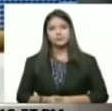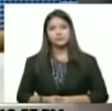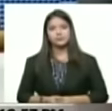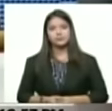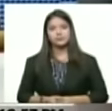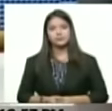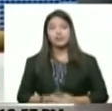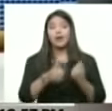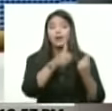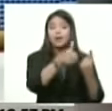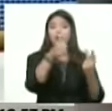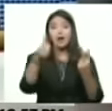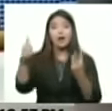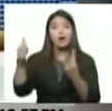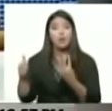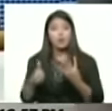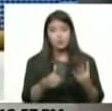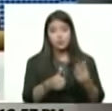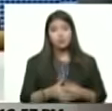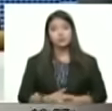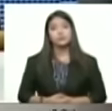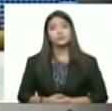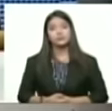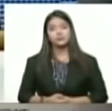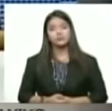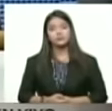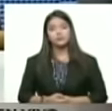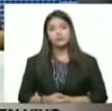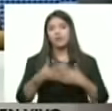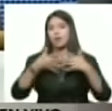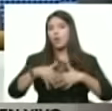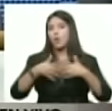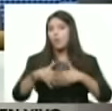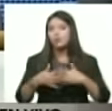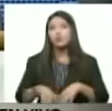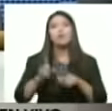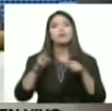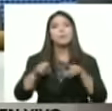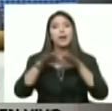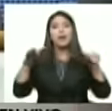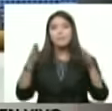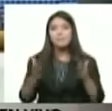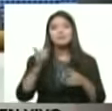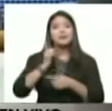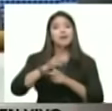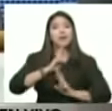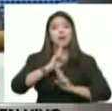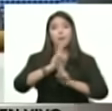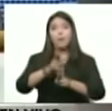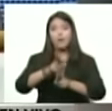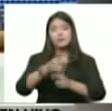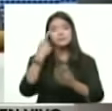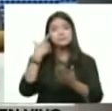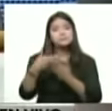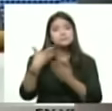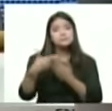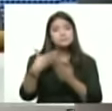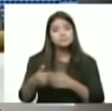Y cada uno de los motores y de las mesas debe ir dando resultados